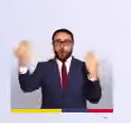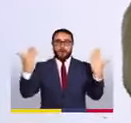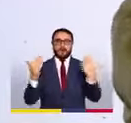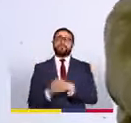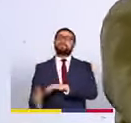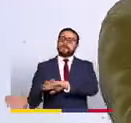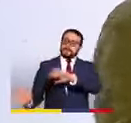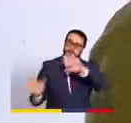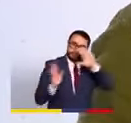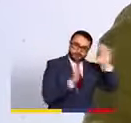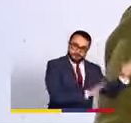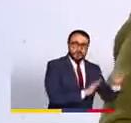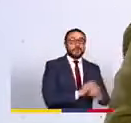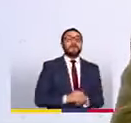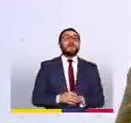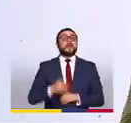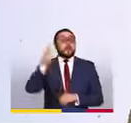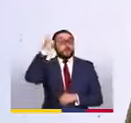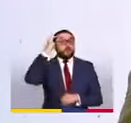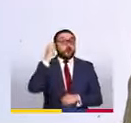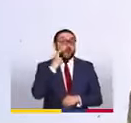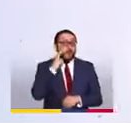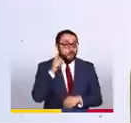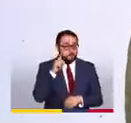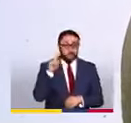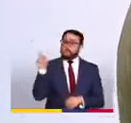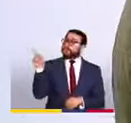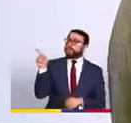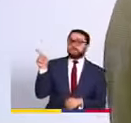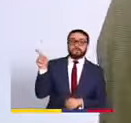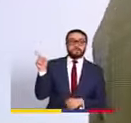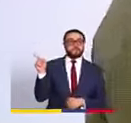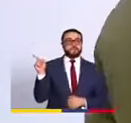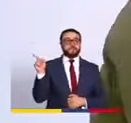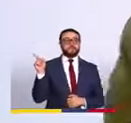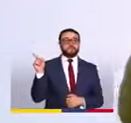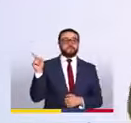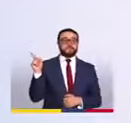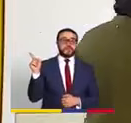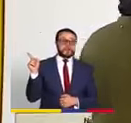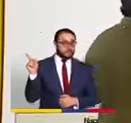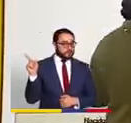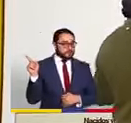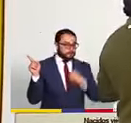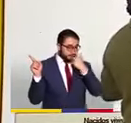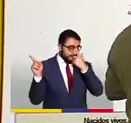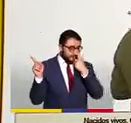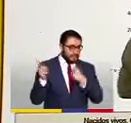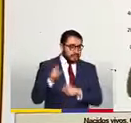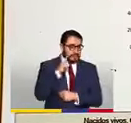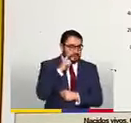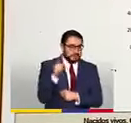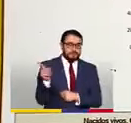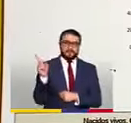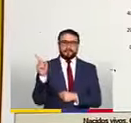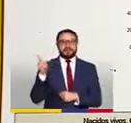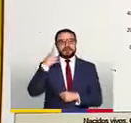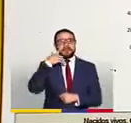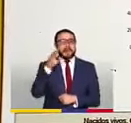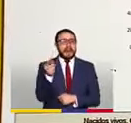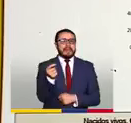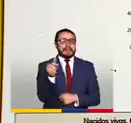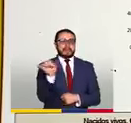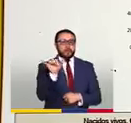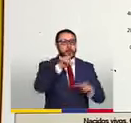al Chocó. Ahí pueden ver ustedes en la pantalla tiene una disminución de casos similar,